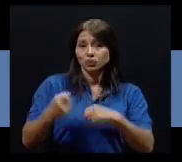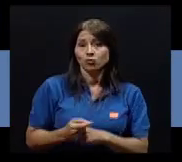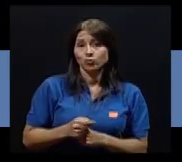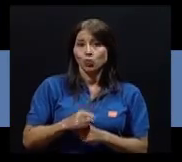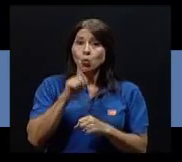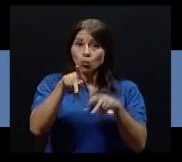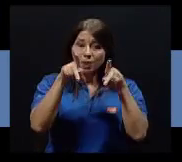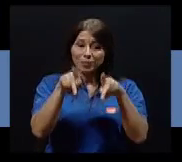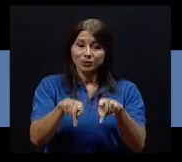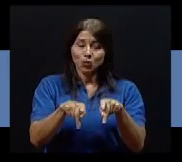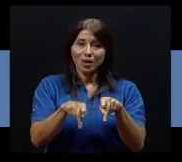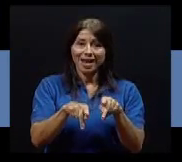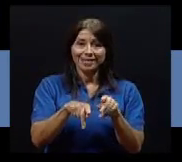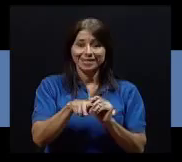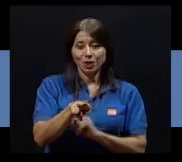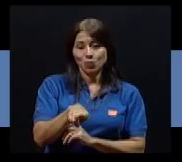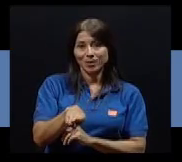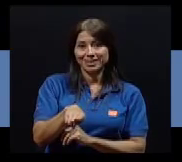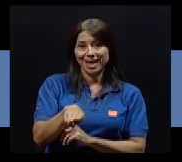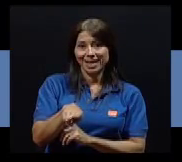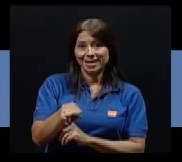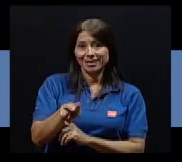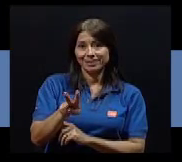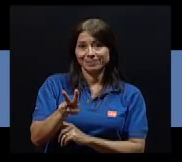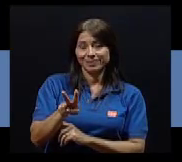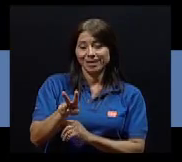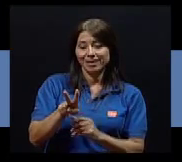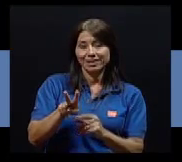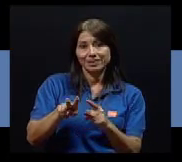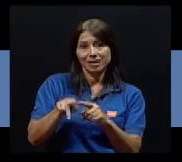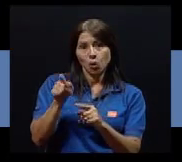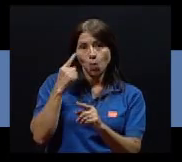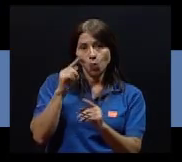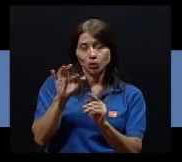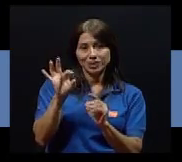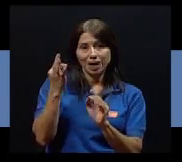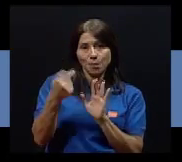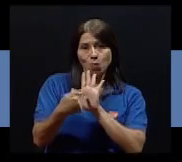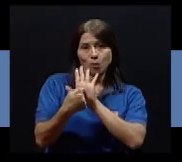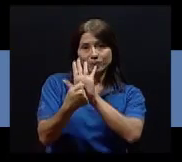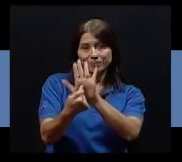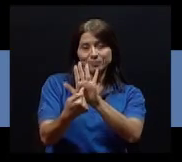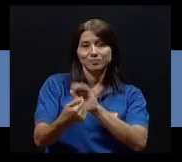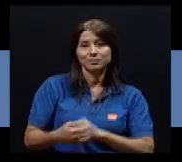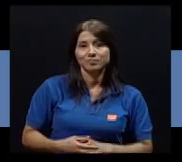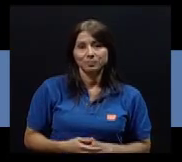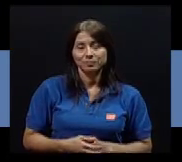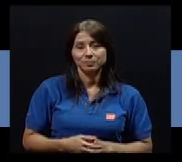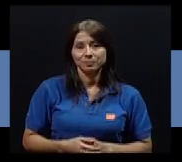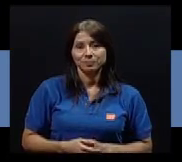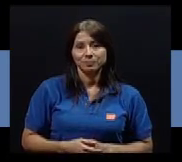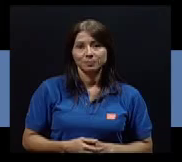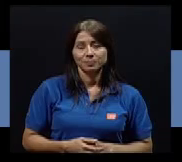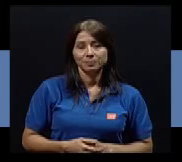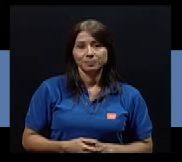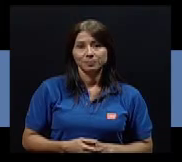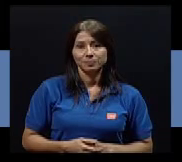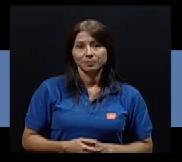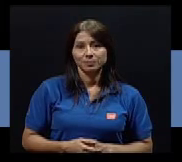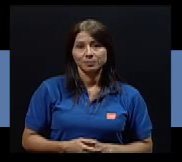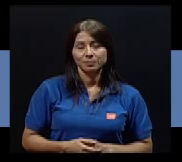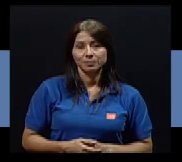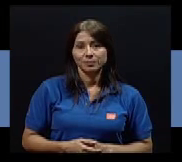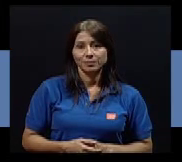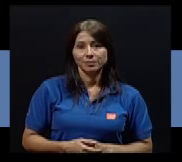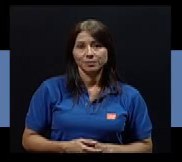en que una persona se acuesta en el suelo, levanta ambas piernas y la otra persona apoya su abdomen en las plantas de los pies del compañero para ejercer